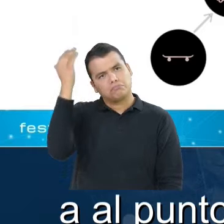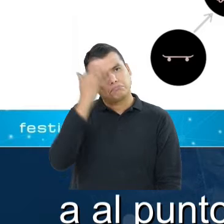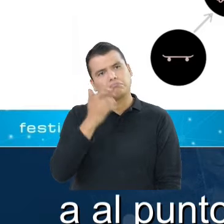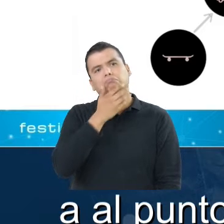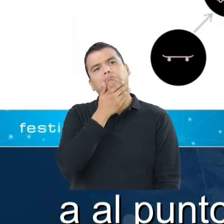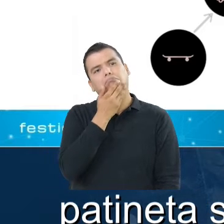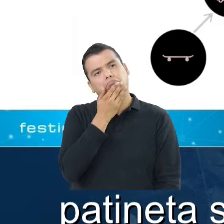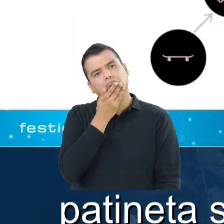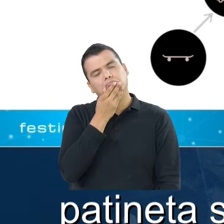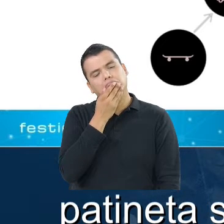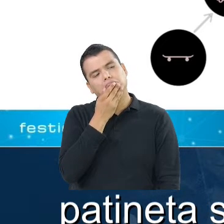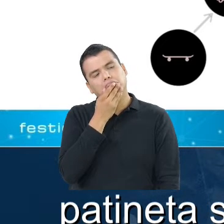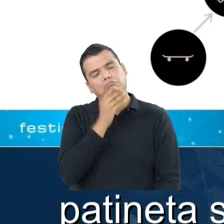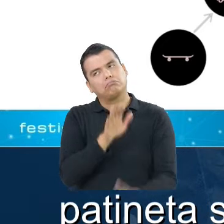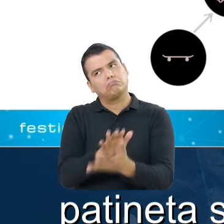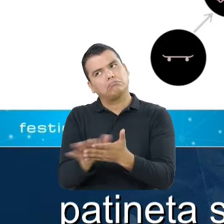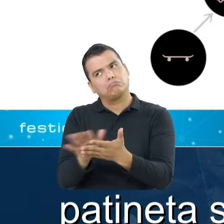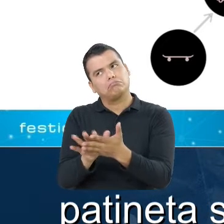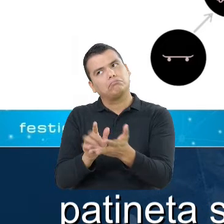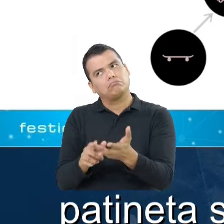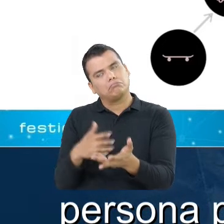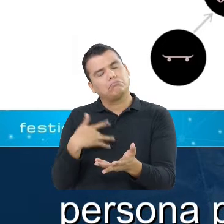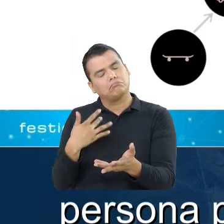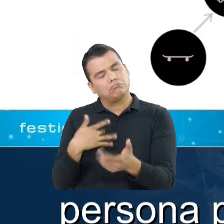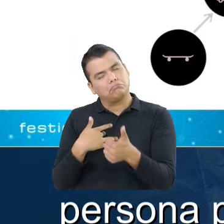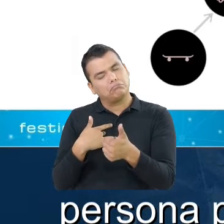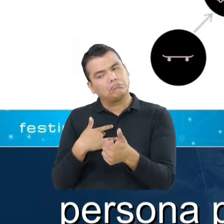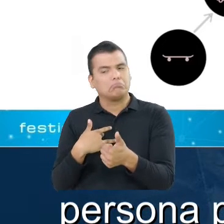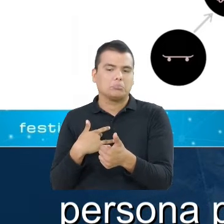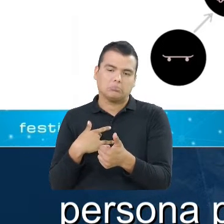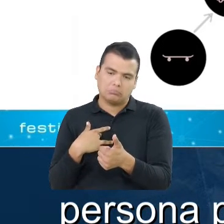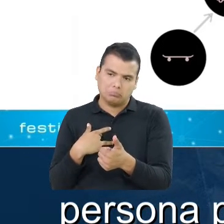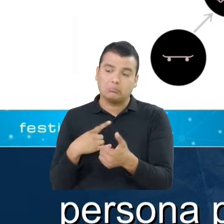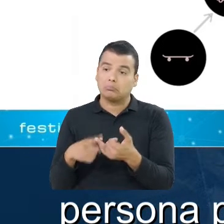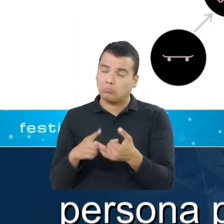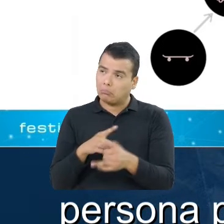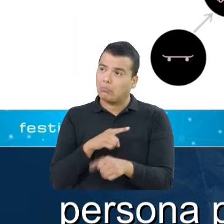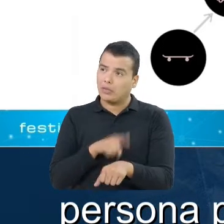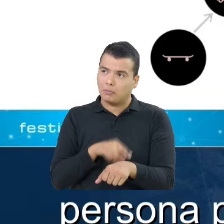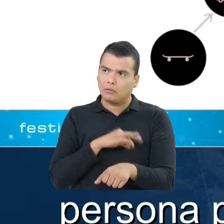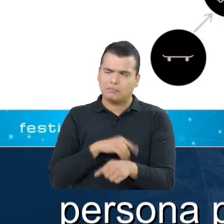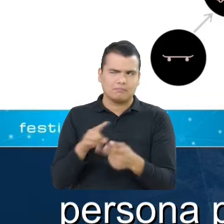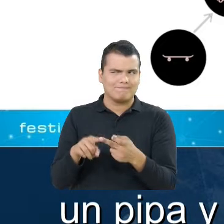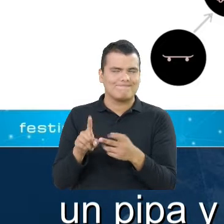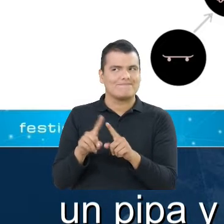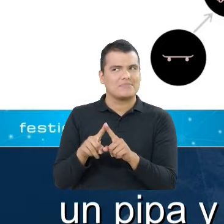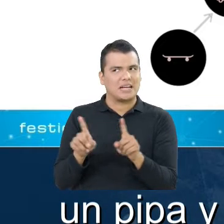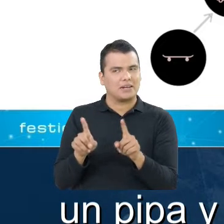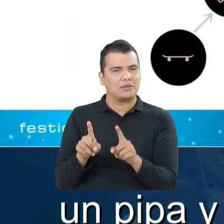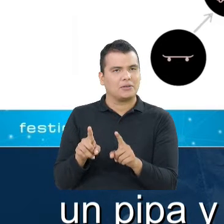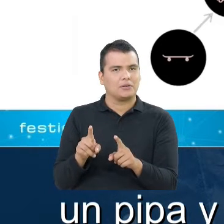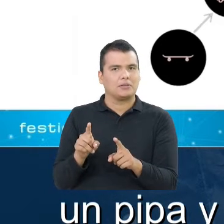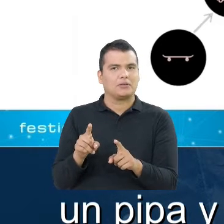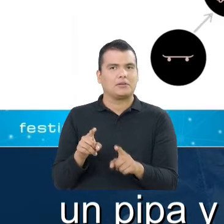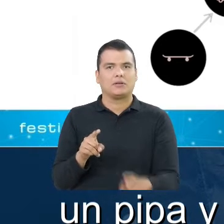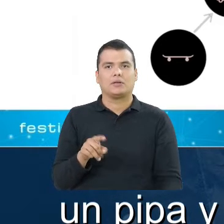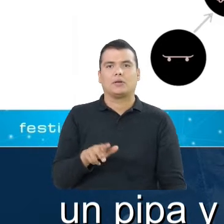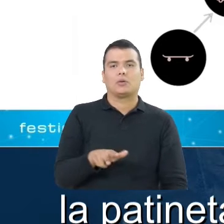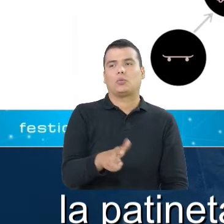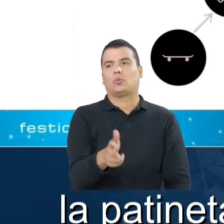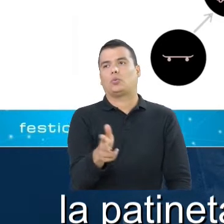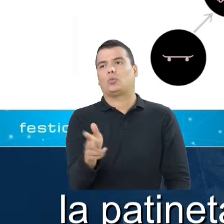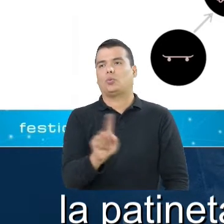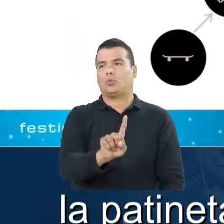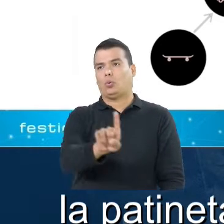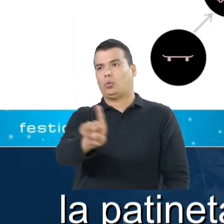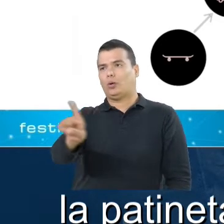va a dar un feedback y me va a decir, oiga, me encantó la patineta, me ahorró tiempo, pero resulta que para dar las curvas no me pareció tan